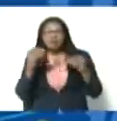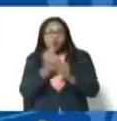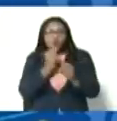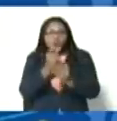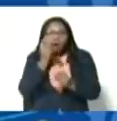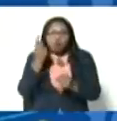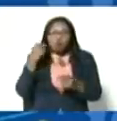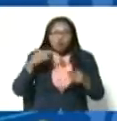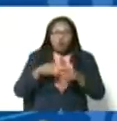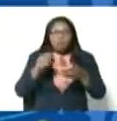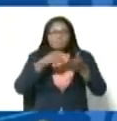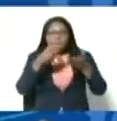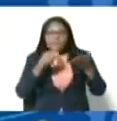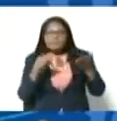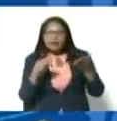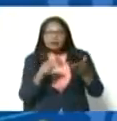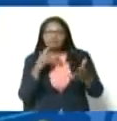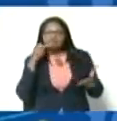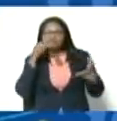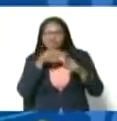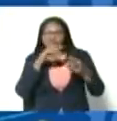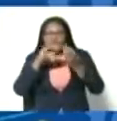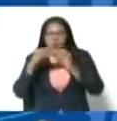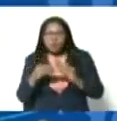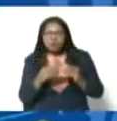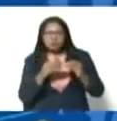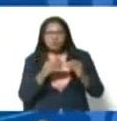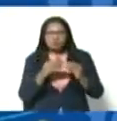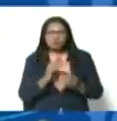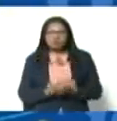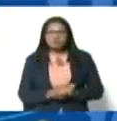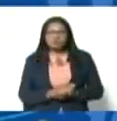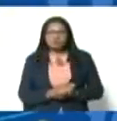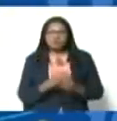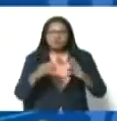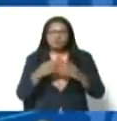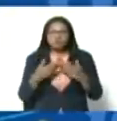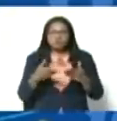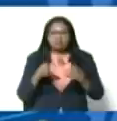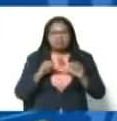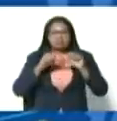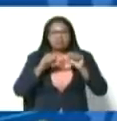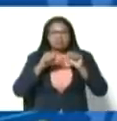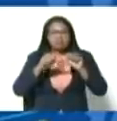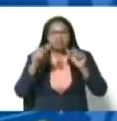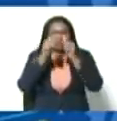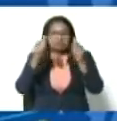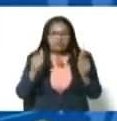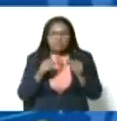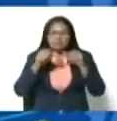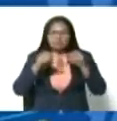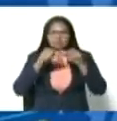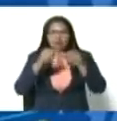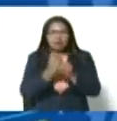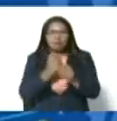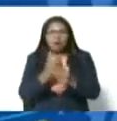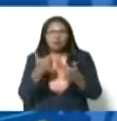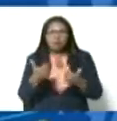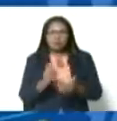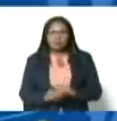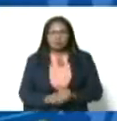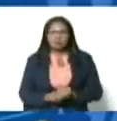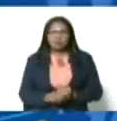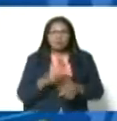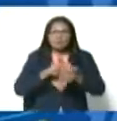trabajadores. El mantenimiento correctivo permanente le da larga vida a los sistemas. Reverol, móntate en